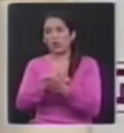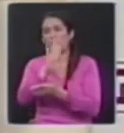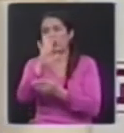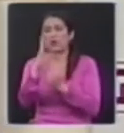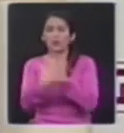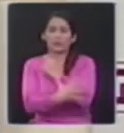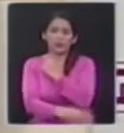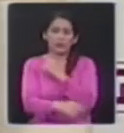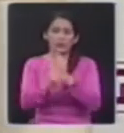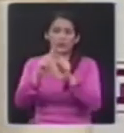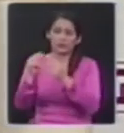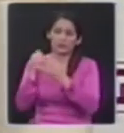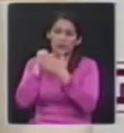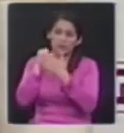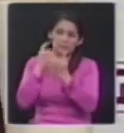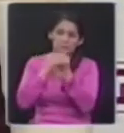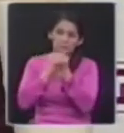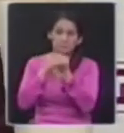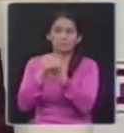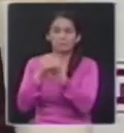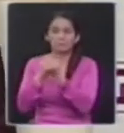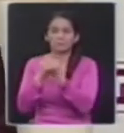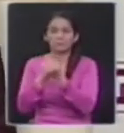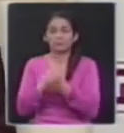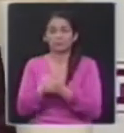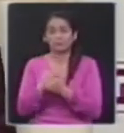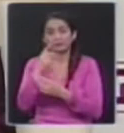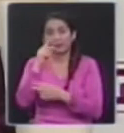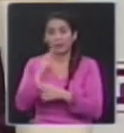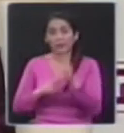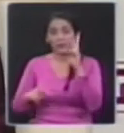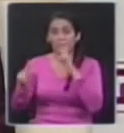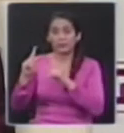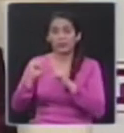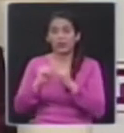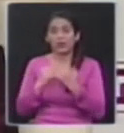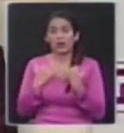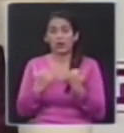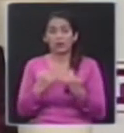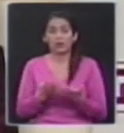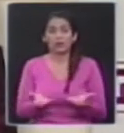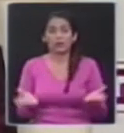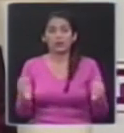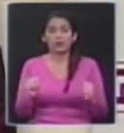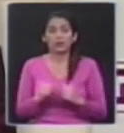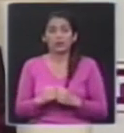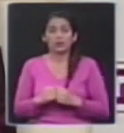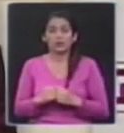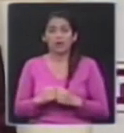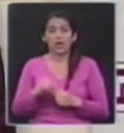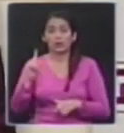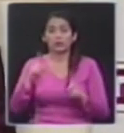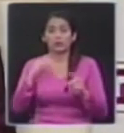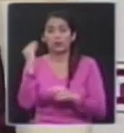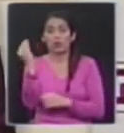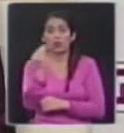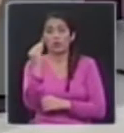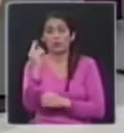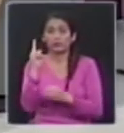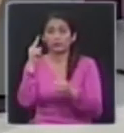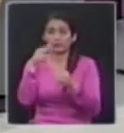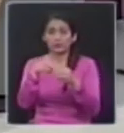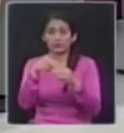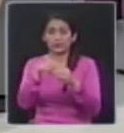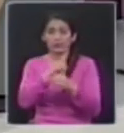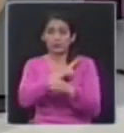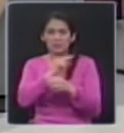que hace es tener jóvenes líderes, son los mejores egresados de ciertas universidades que deciden trabajar en la docencia y trabajan para Enseña Ecuador